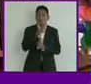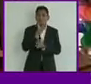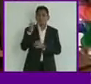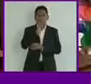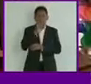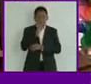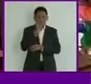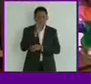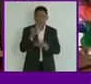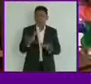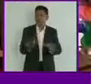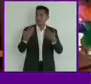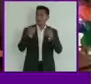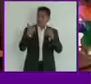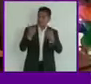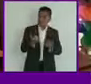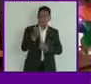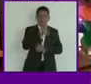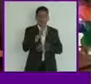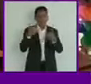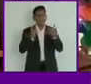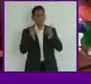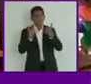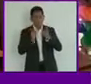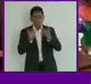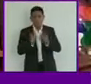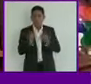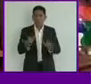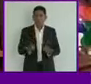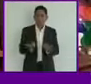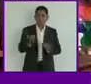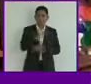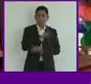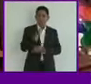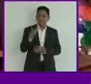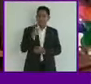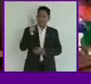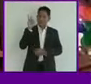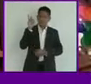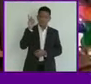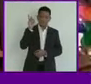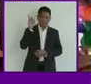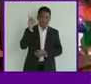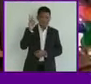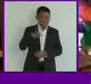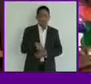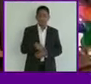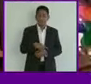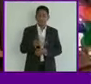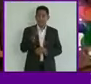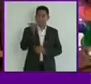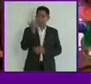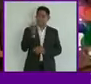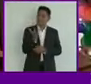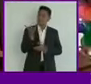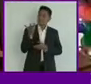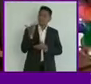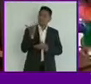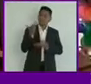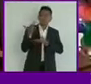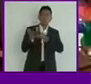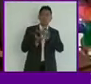como integrantes de su comunidad, de su familia, de su sector estudiantil. Y yo quisiera decirles algo en lo